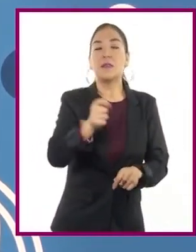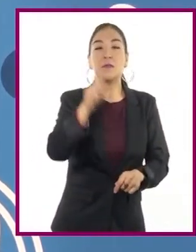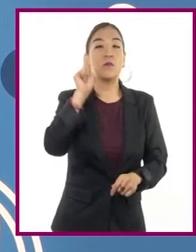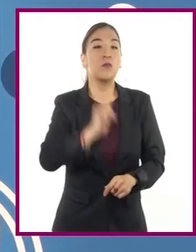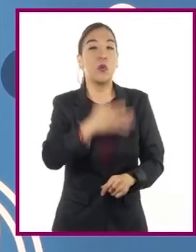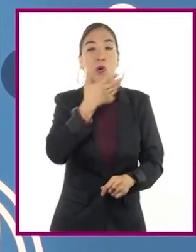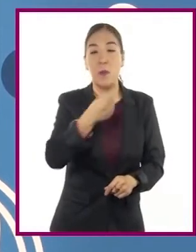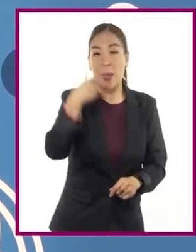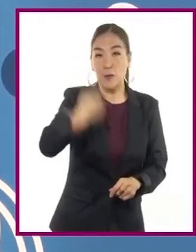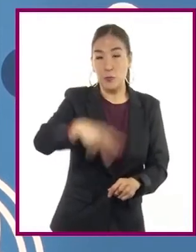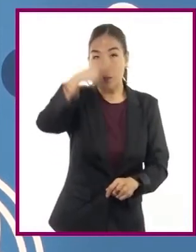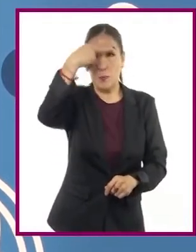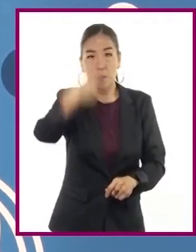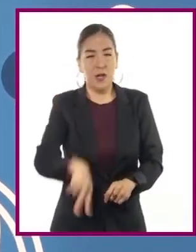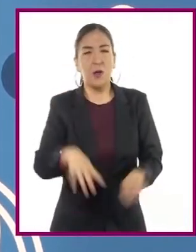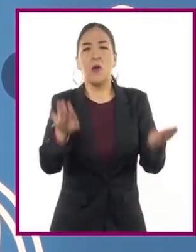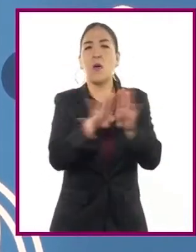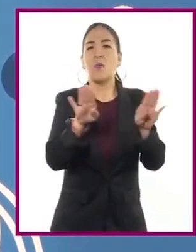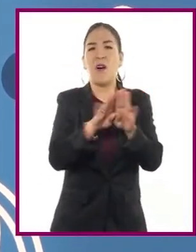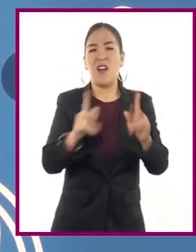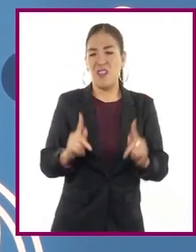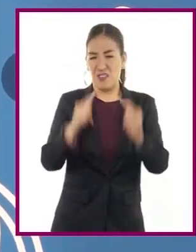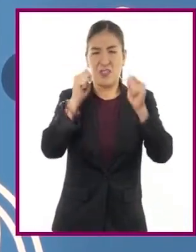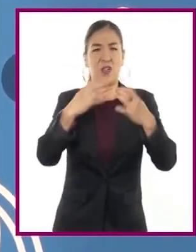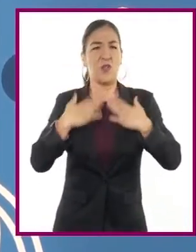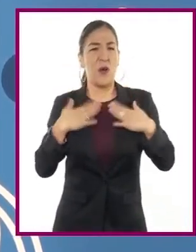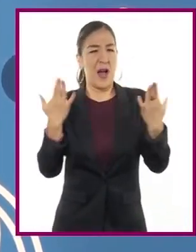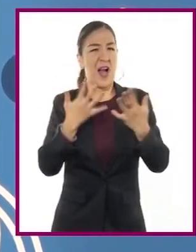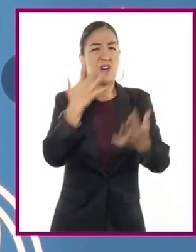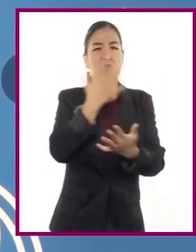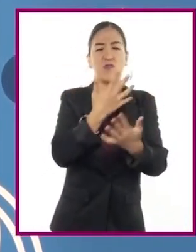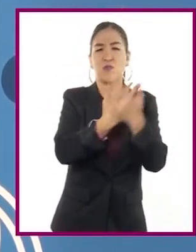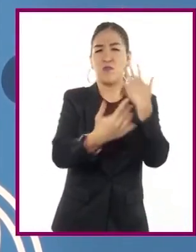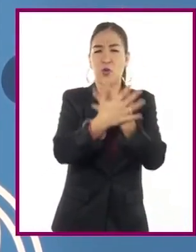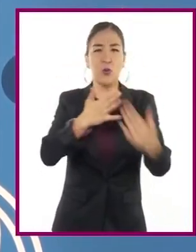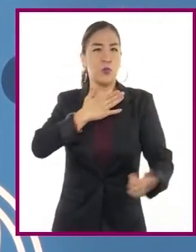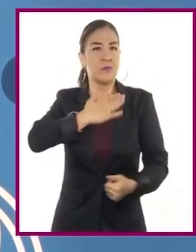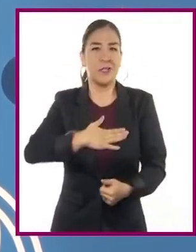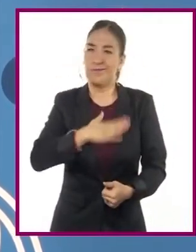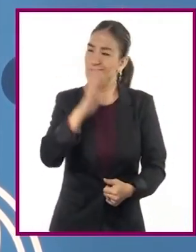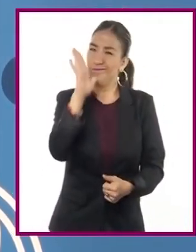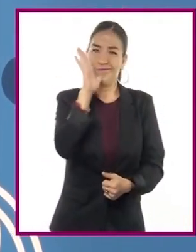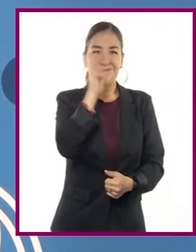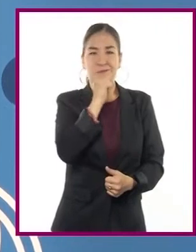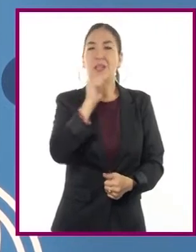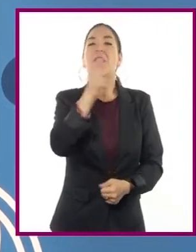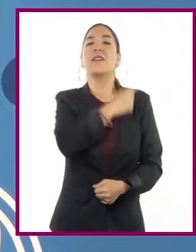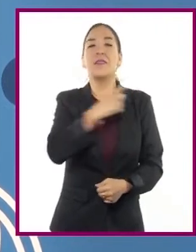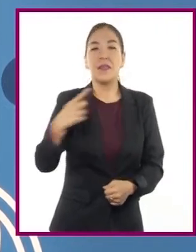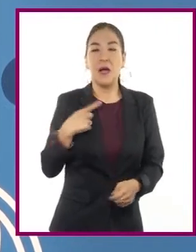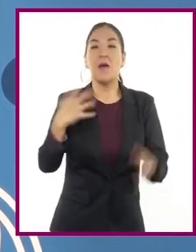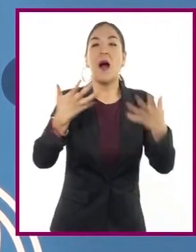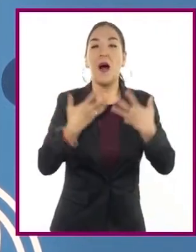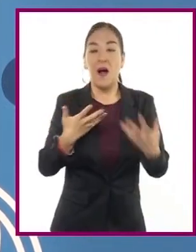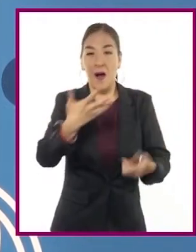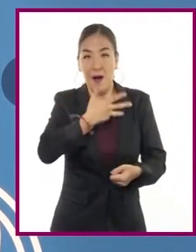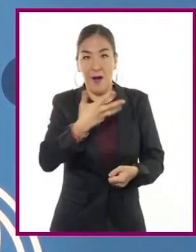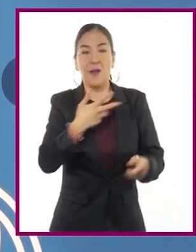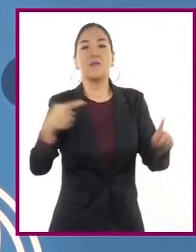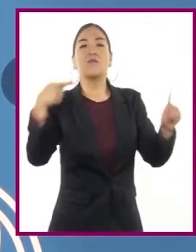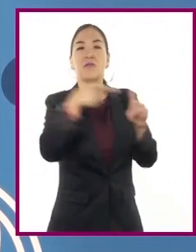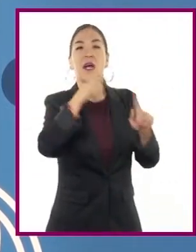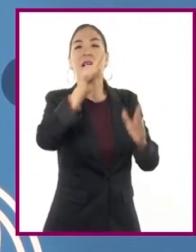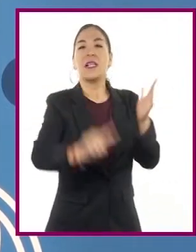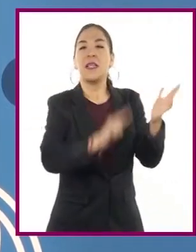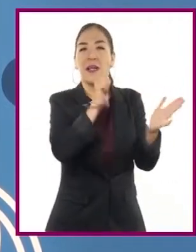las mexicanas no podemos hacer justicia por nuestra propia mano, porque existen mecanismos legales para la